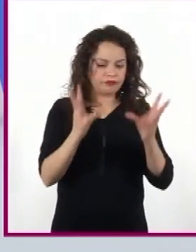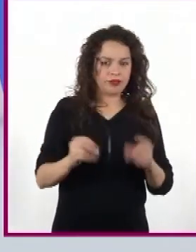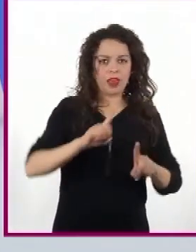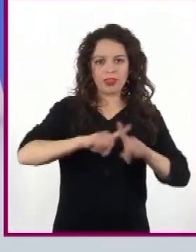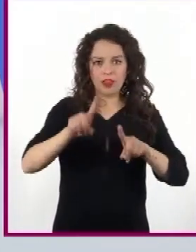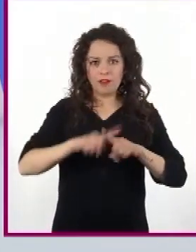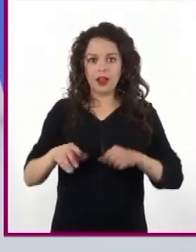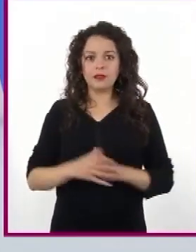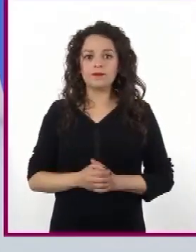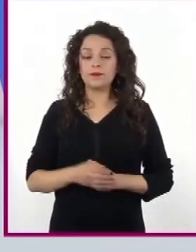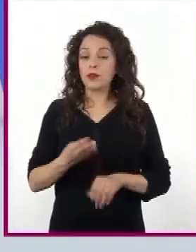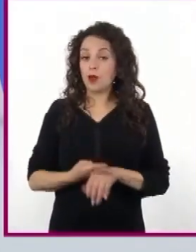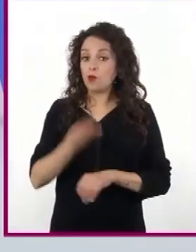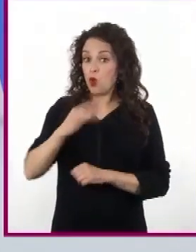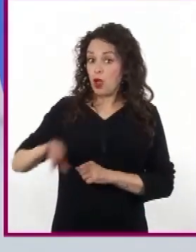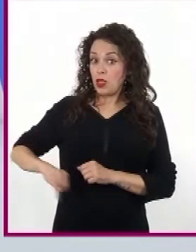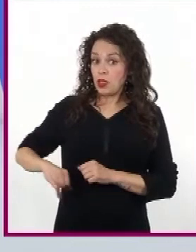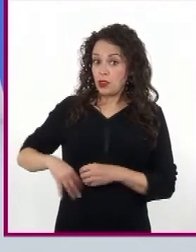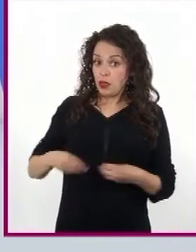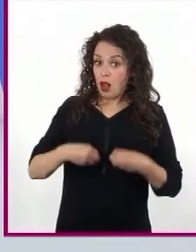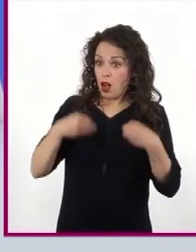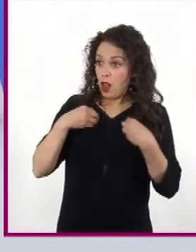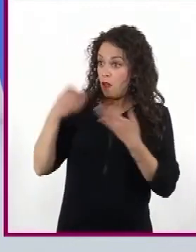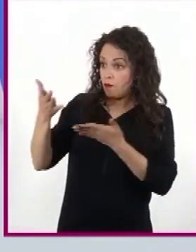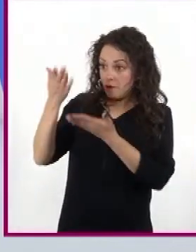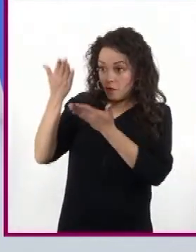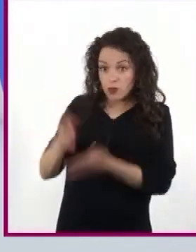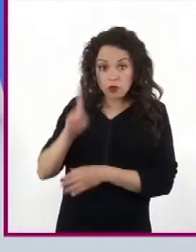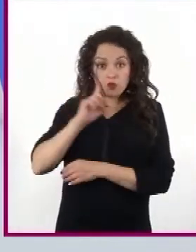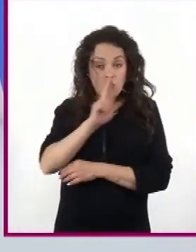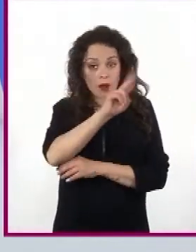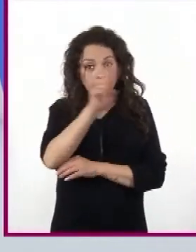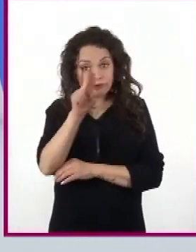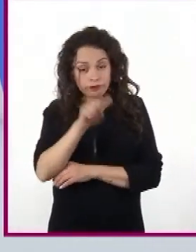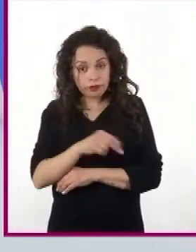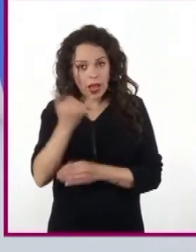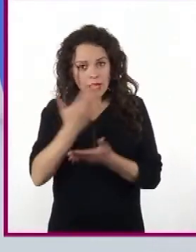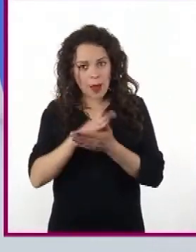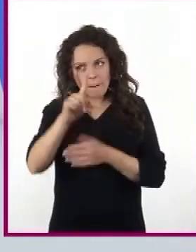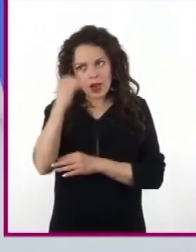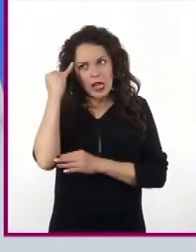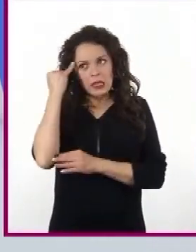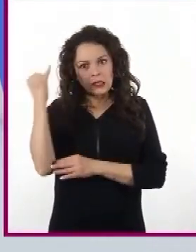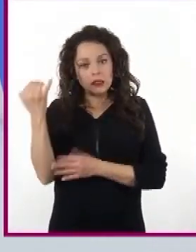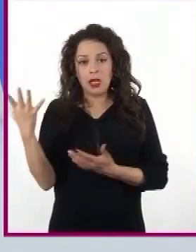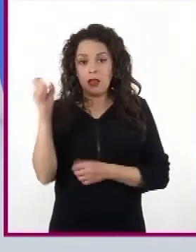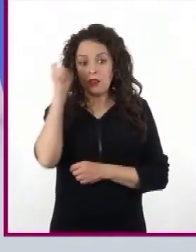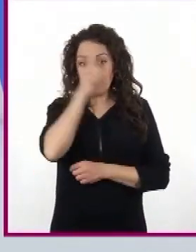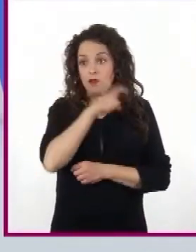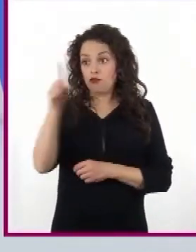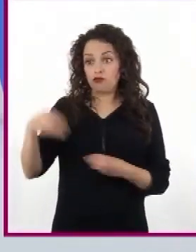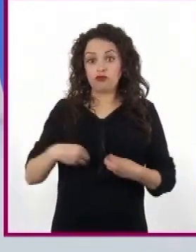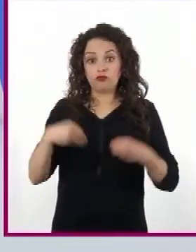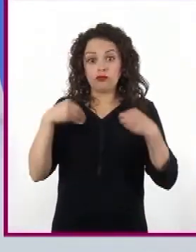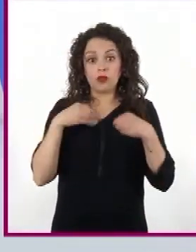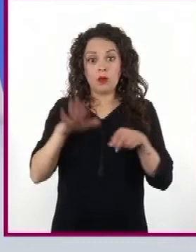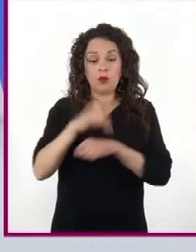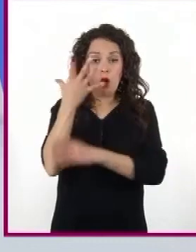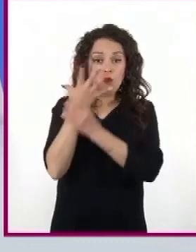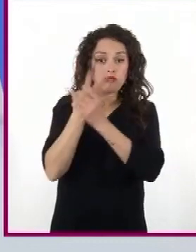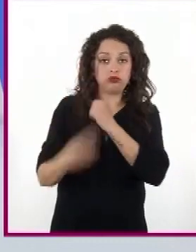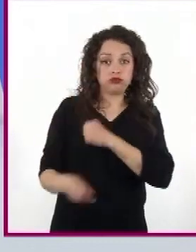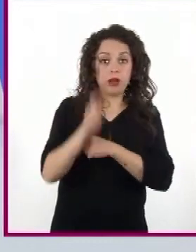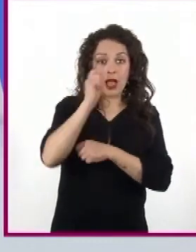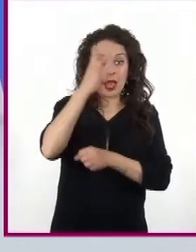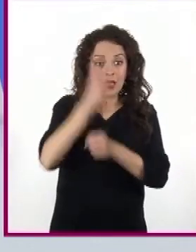¡Qué interesante la vida de esta pintora! Además, ¿se imaginan qué momento tan complicado tuvo que vivir al huir de la